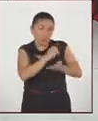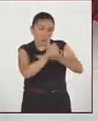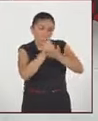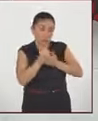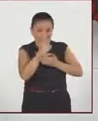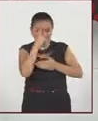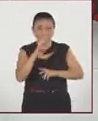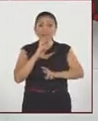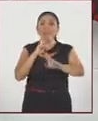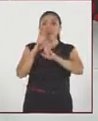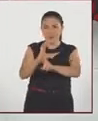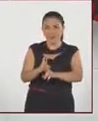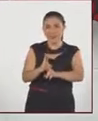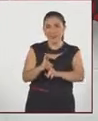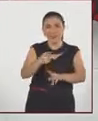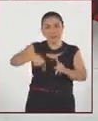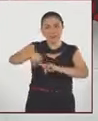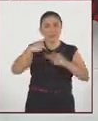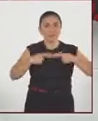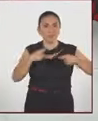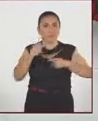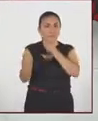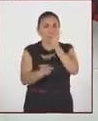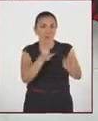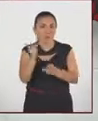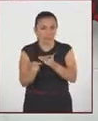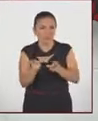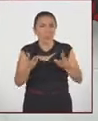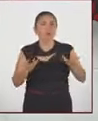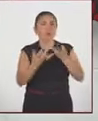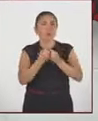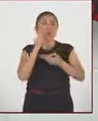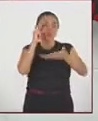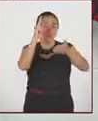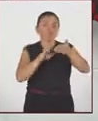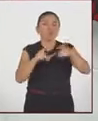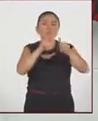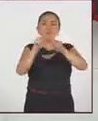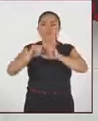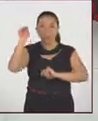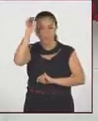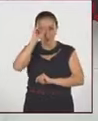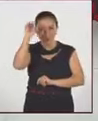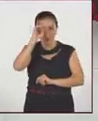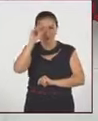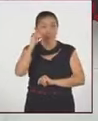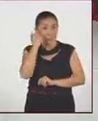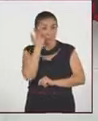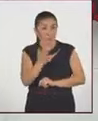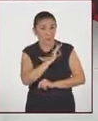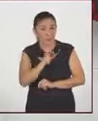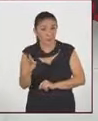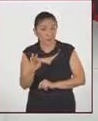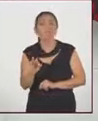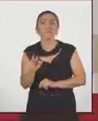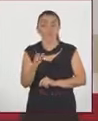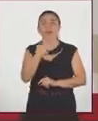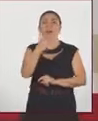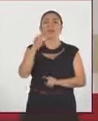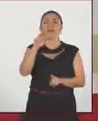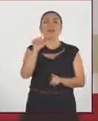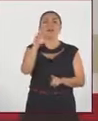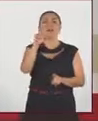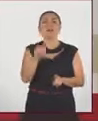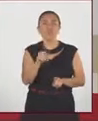con nosotros, pudieras darle respuesta a estas preguntas y leer con nosotros estos breves comentarios que nos acaban de mandar. Gerardo Valderas